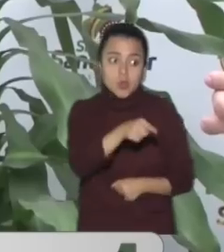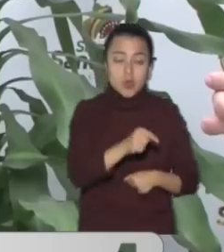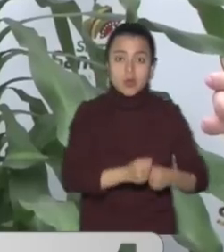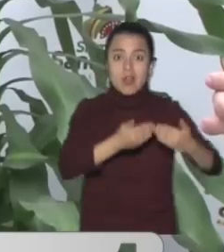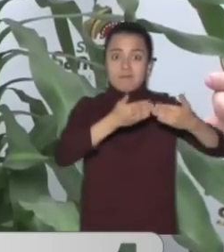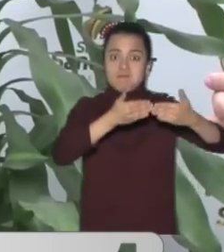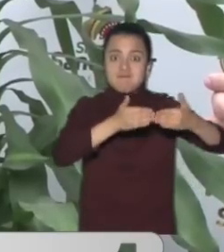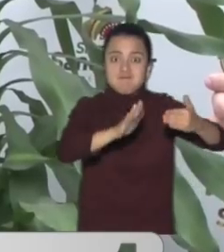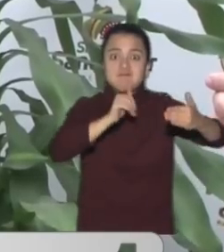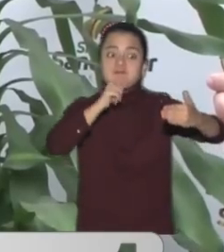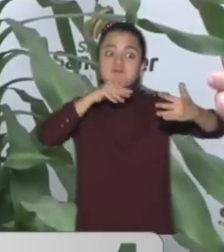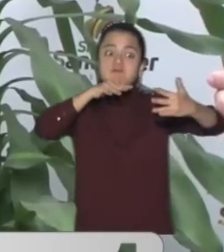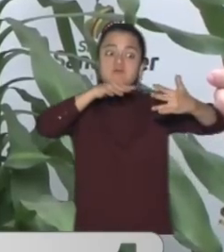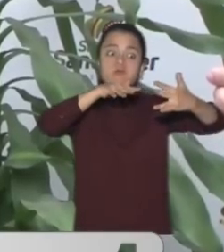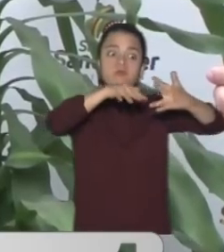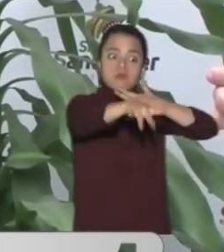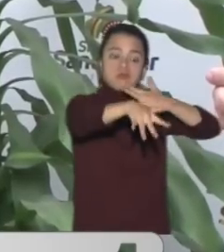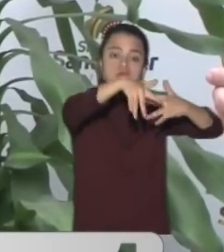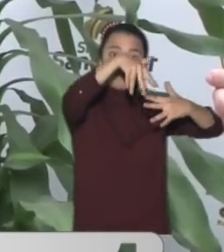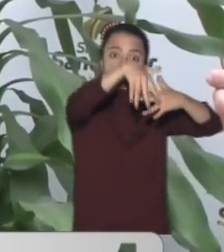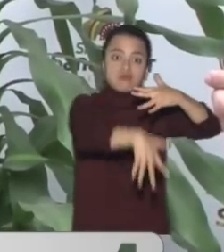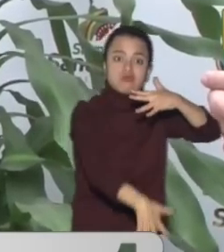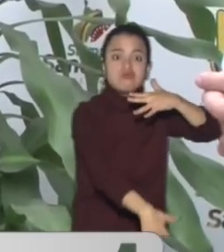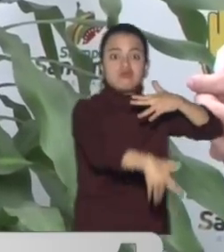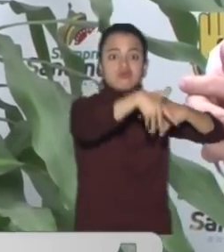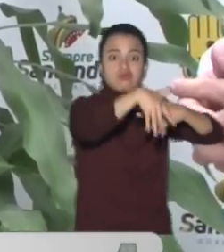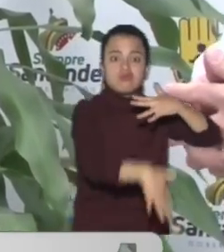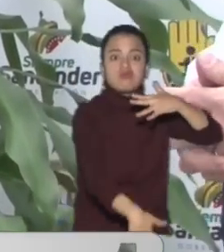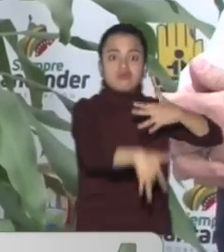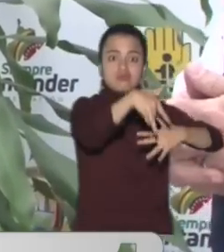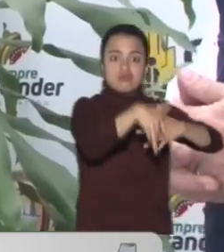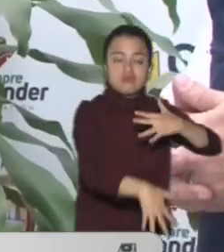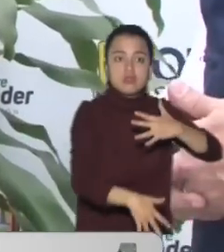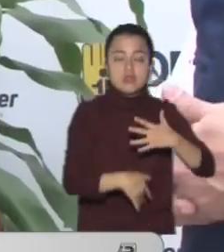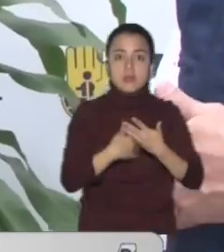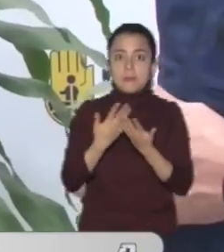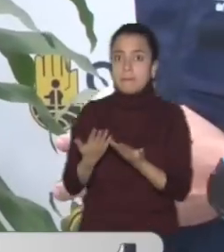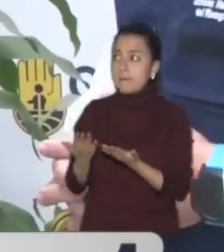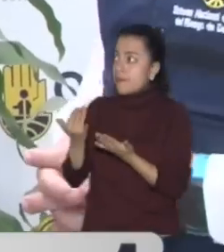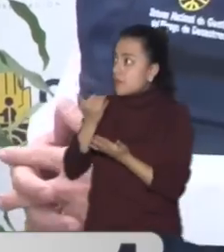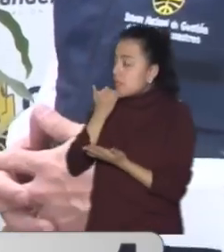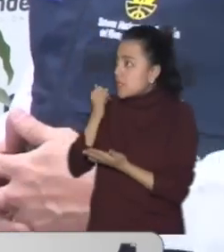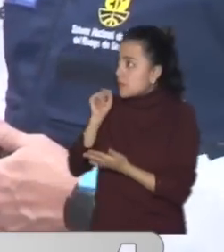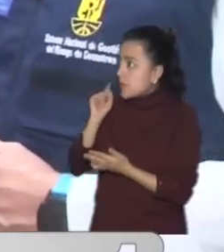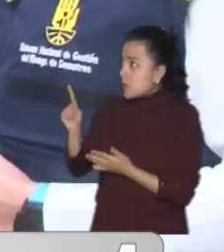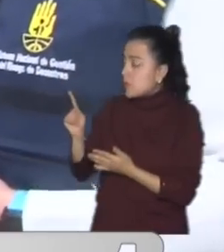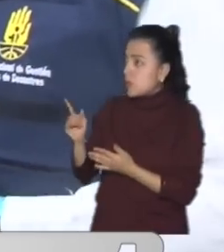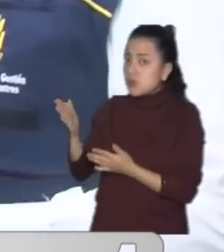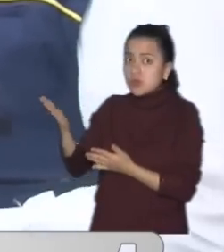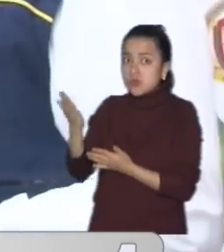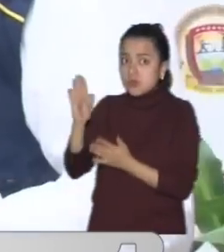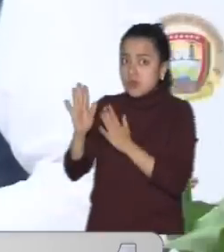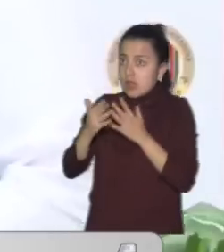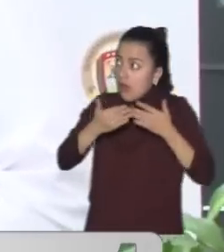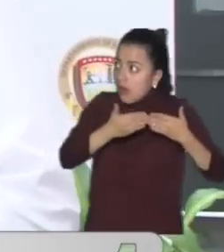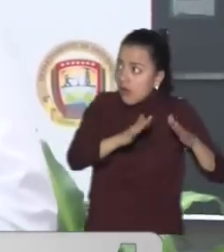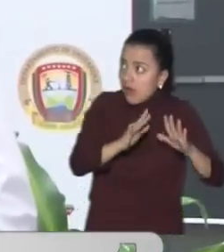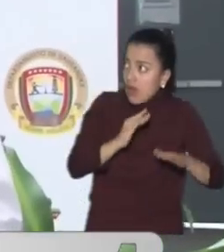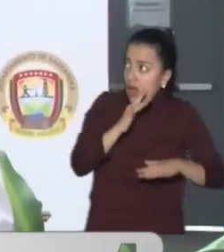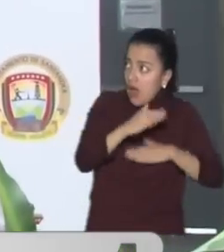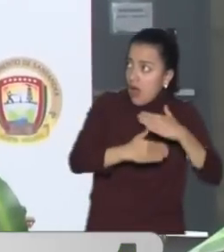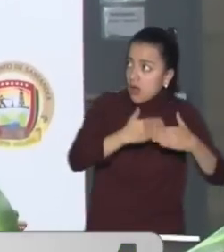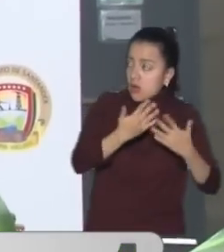las compuertas de la represa de Hidrosogamoso. Doctor César García, director departamental de riesgo, ¿qué balance hay esta hora tras esta apertura?